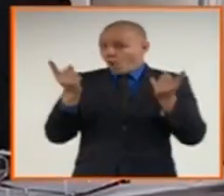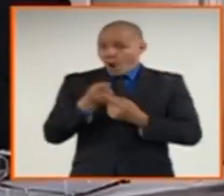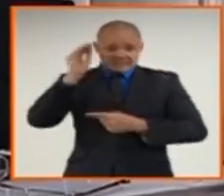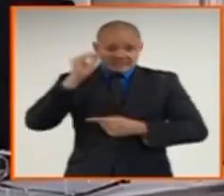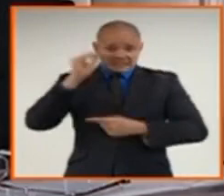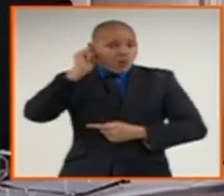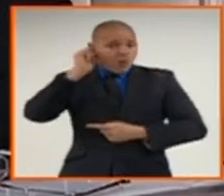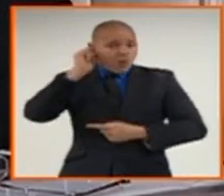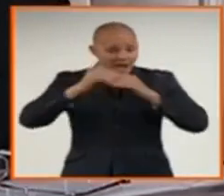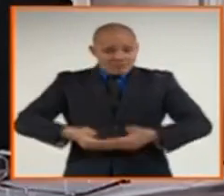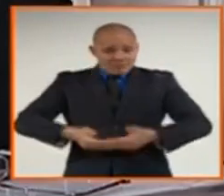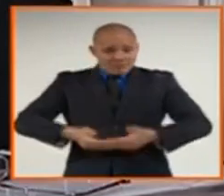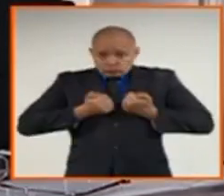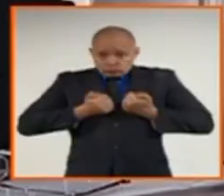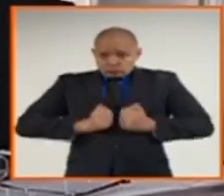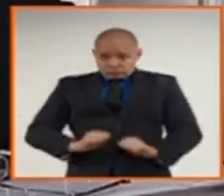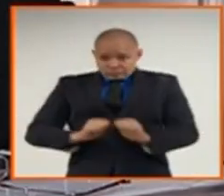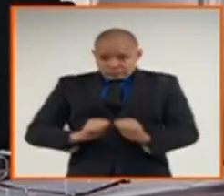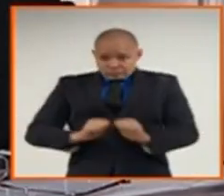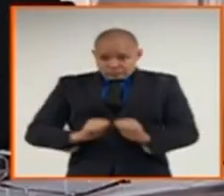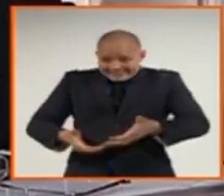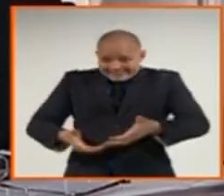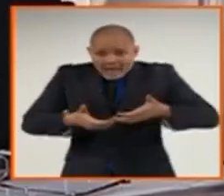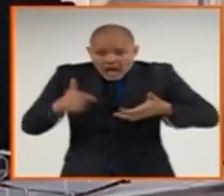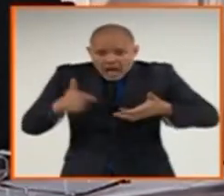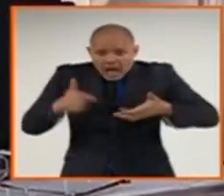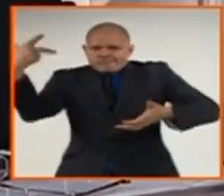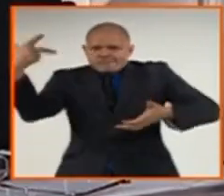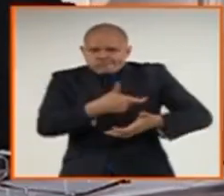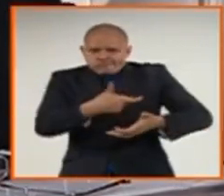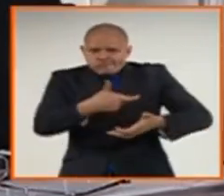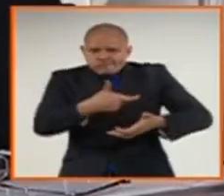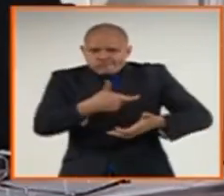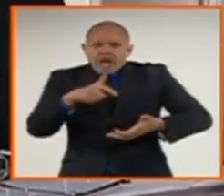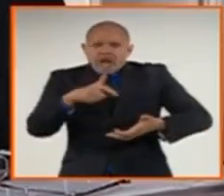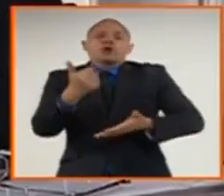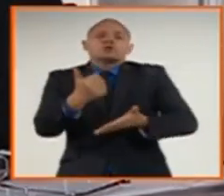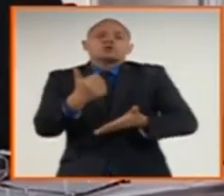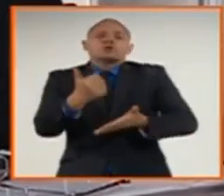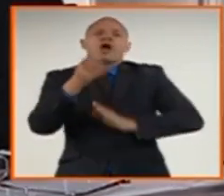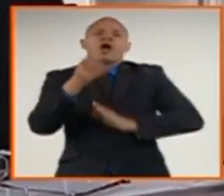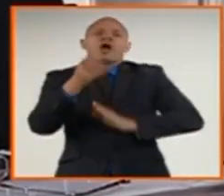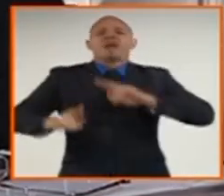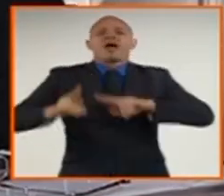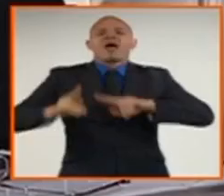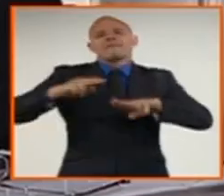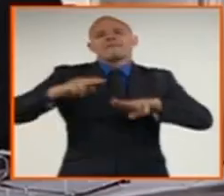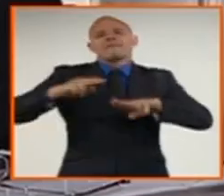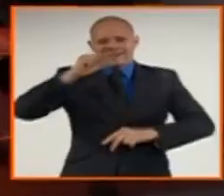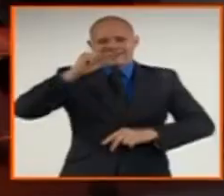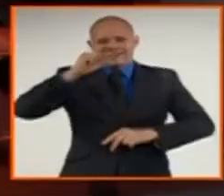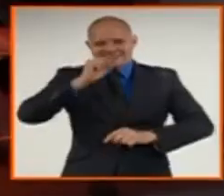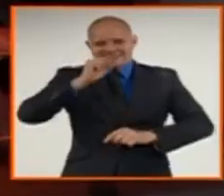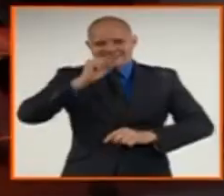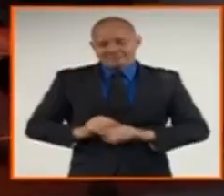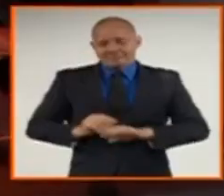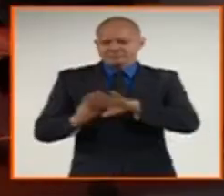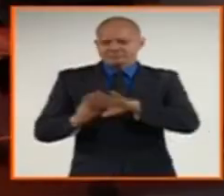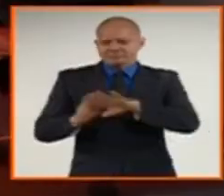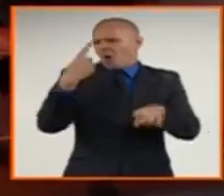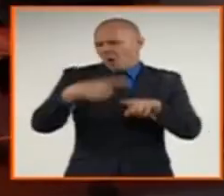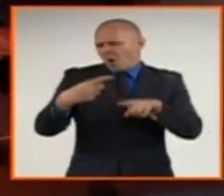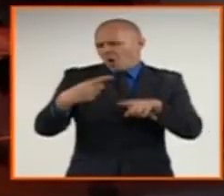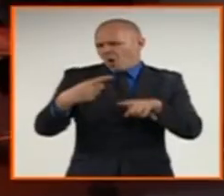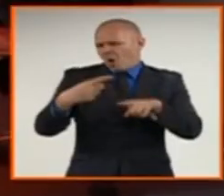hemófilos influenza de Kimi Hip, que también ya el doctor Vicente estuvo hablando. Es uno de los autores de esta. Por supuesto, a partir de la